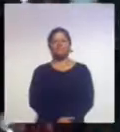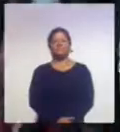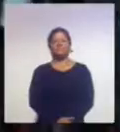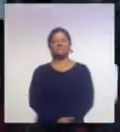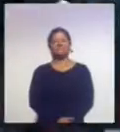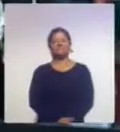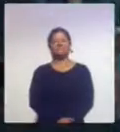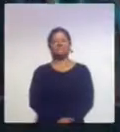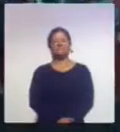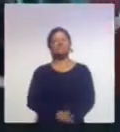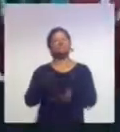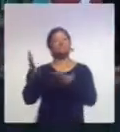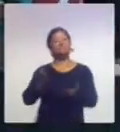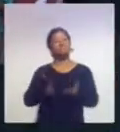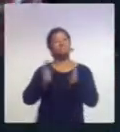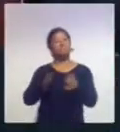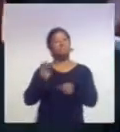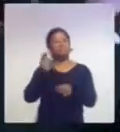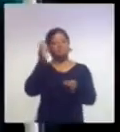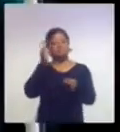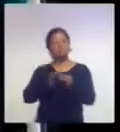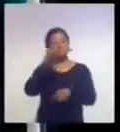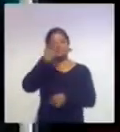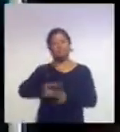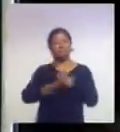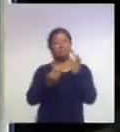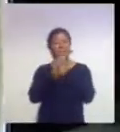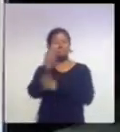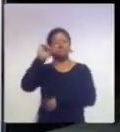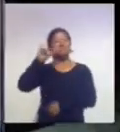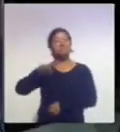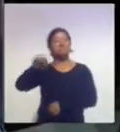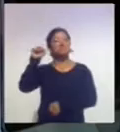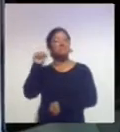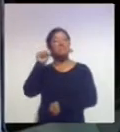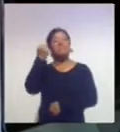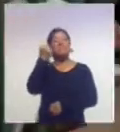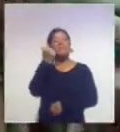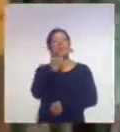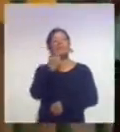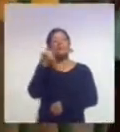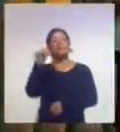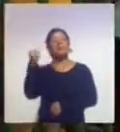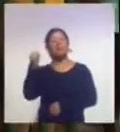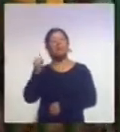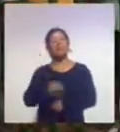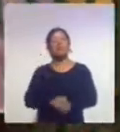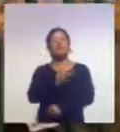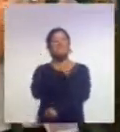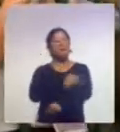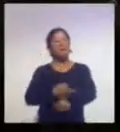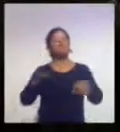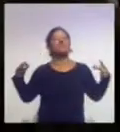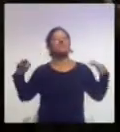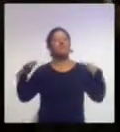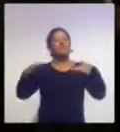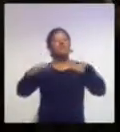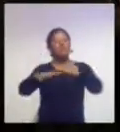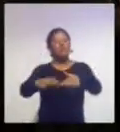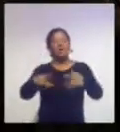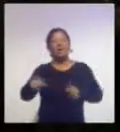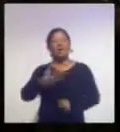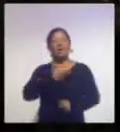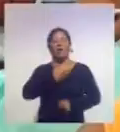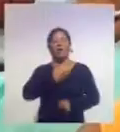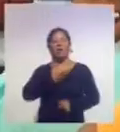El día llegó. En punto de las 10 de la mañana de este sábado 7 de septiembre, familias enteras comenzaron a llegar al